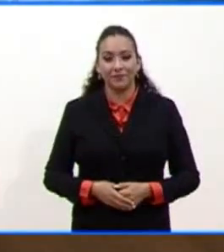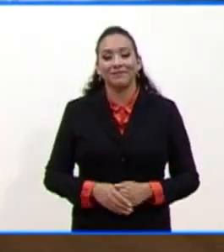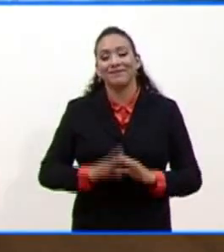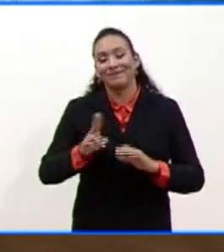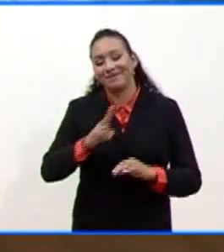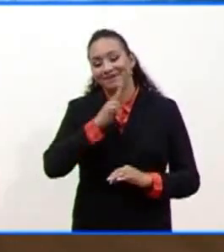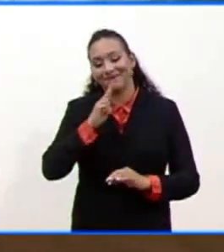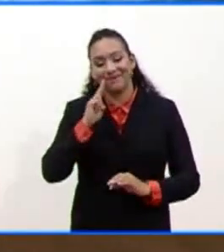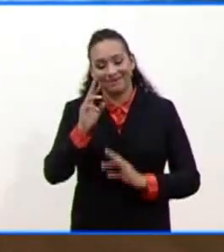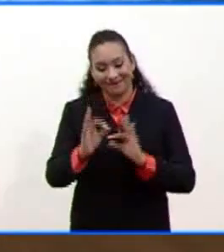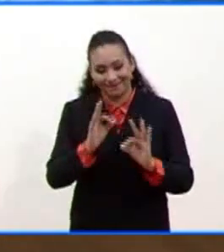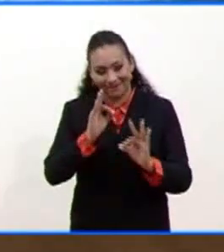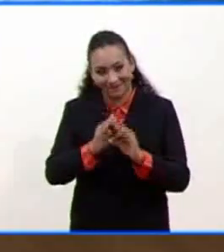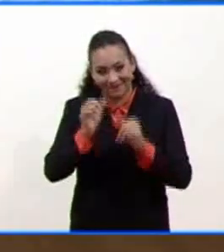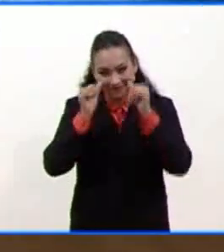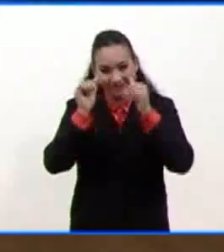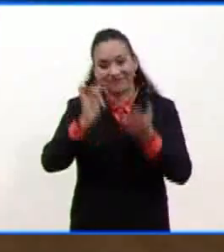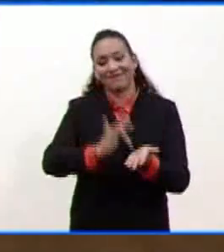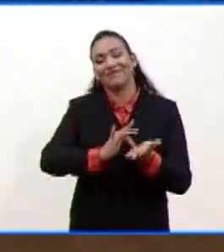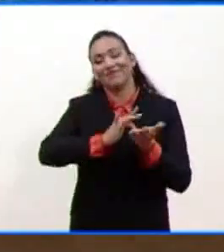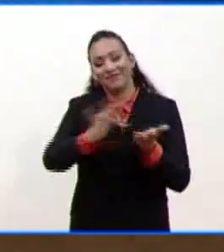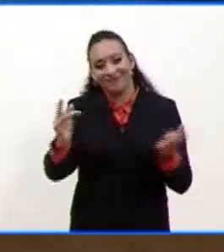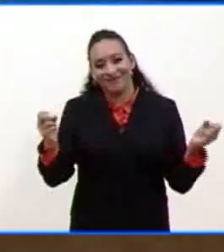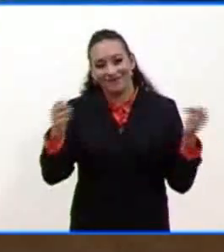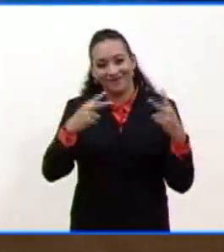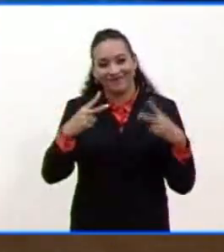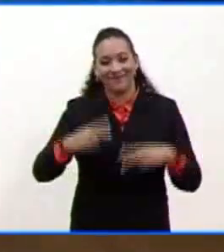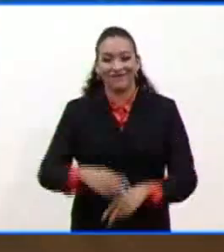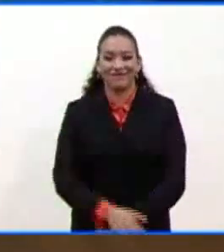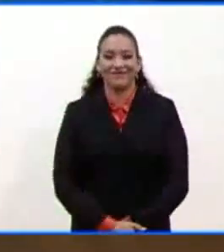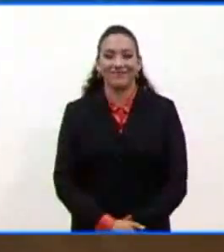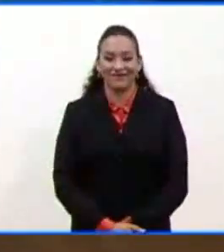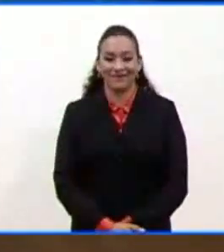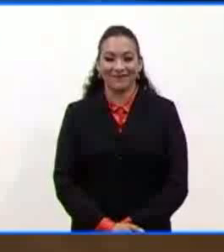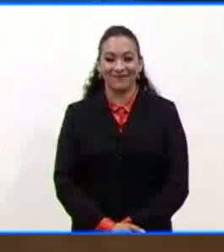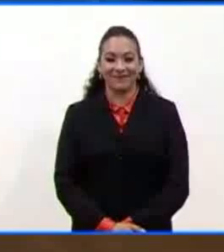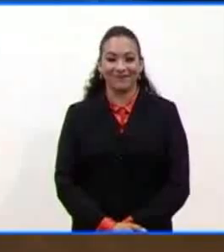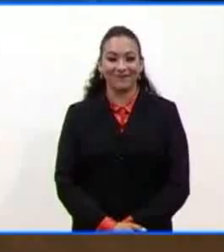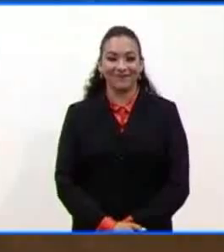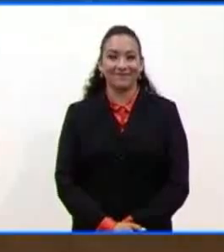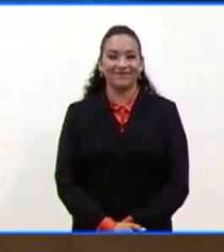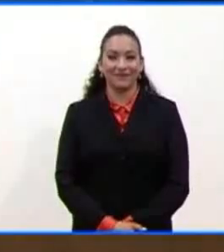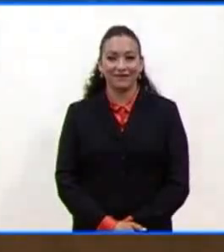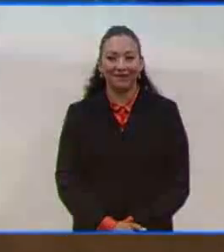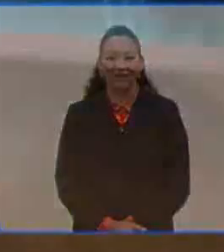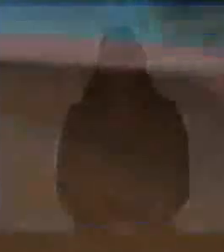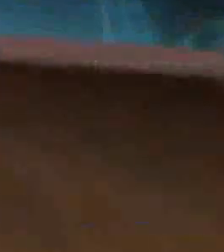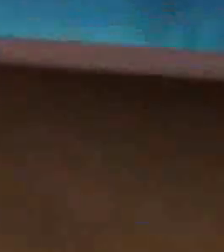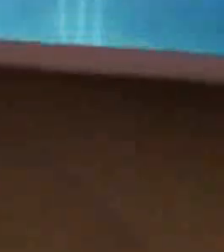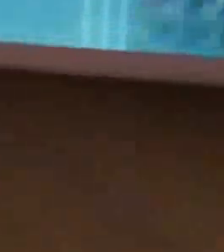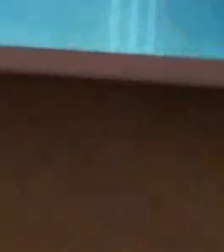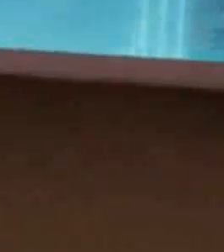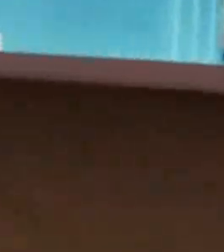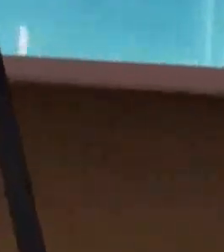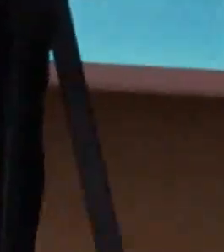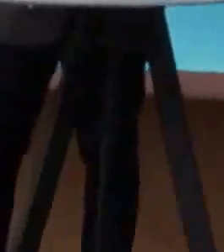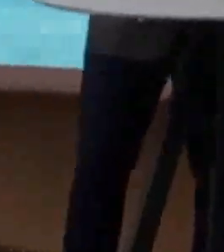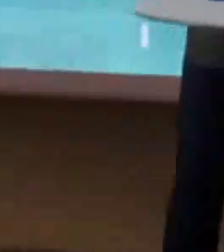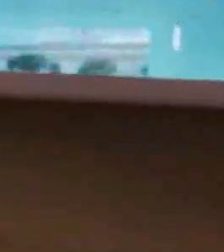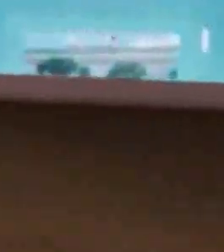Así concluimos esta emisión. Soy Jesús Daza. Hasta la próxima. Muy buena tarde.